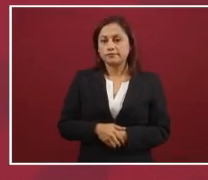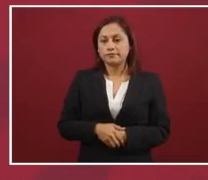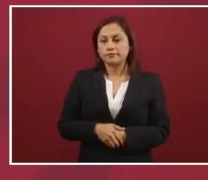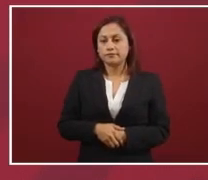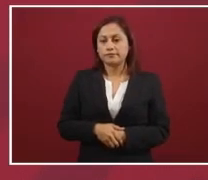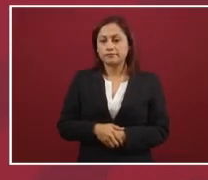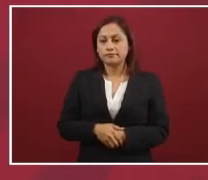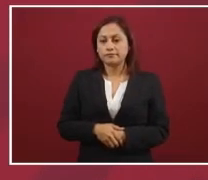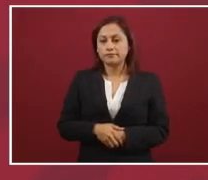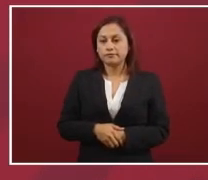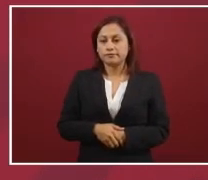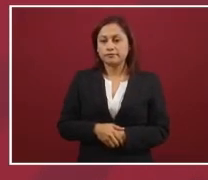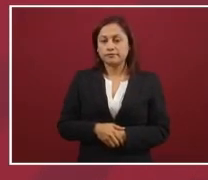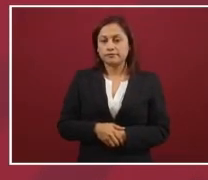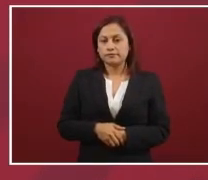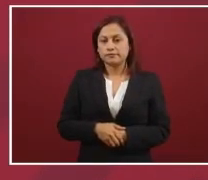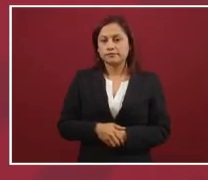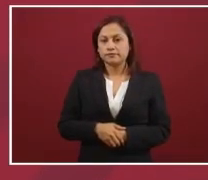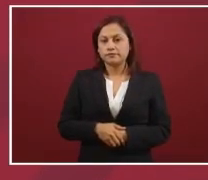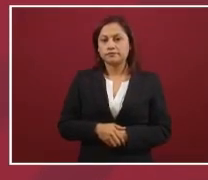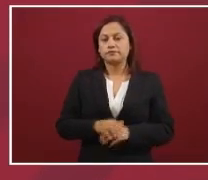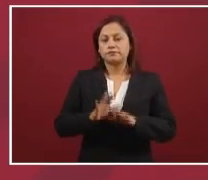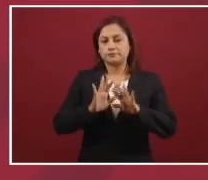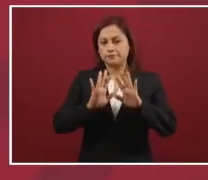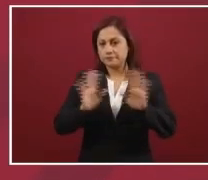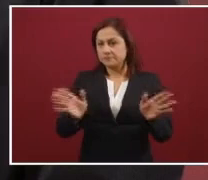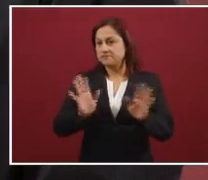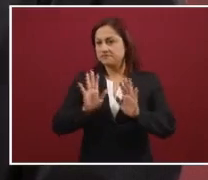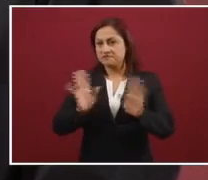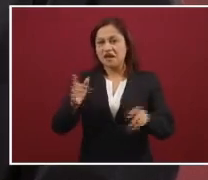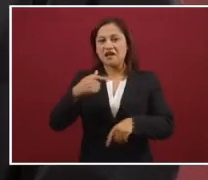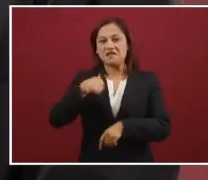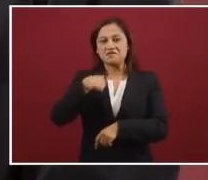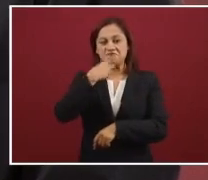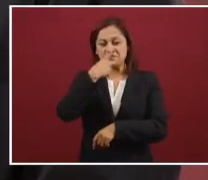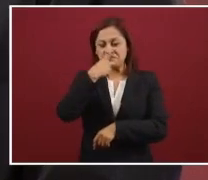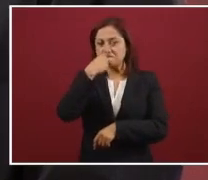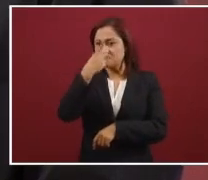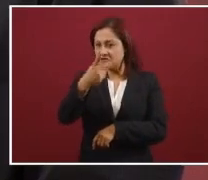eso lo puedo decir con mucho orgullo,